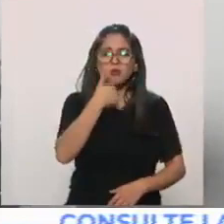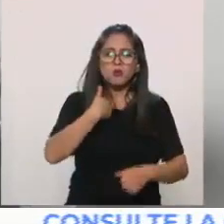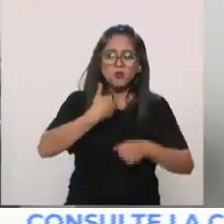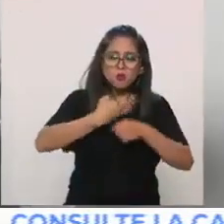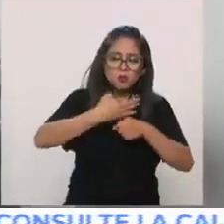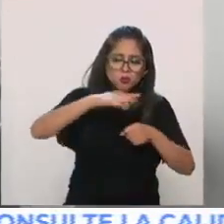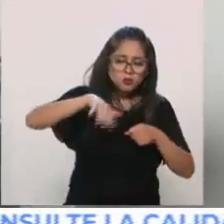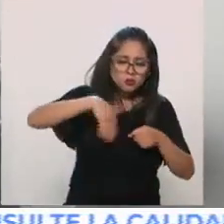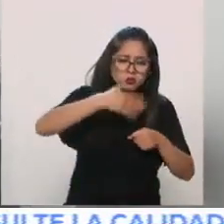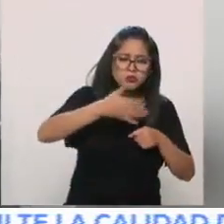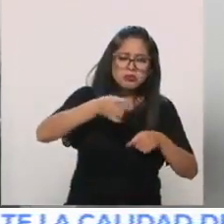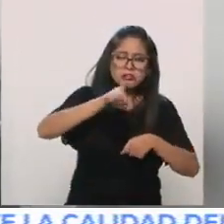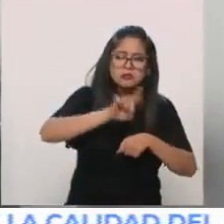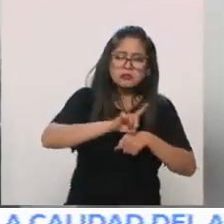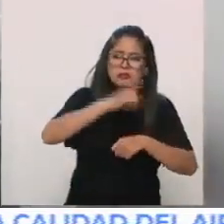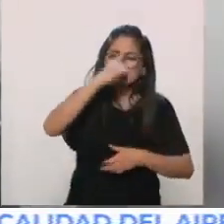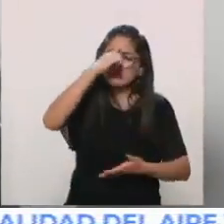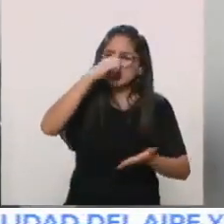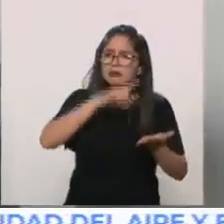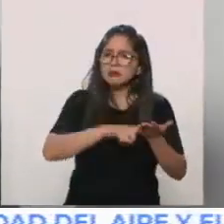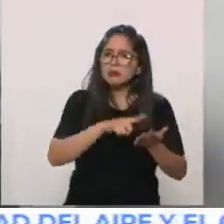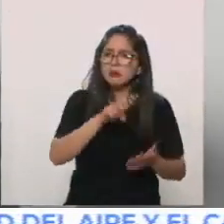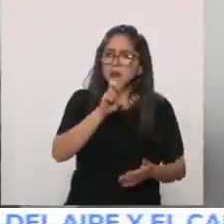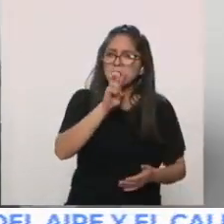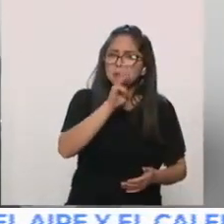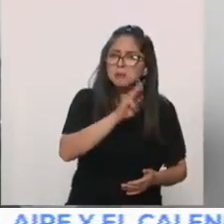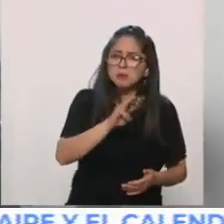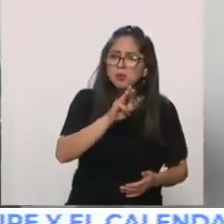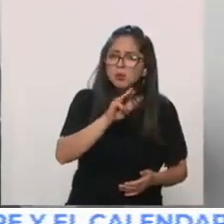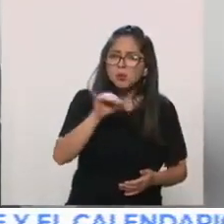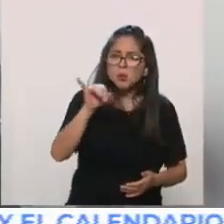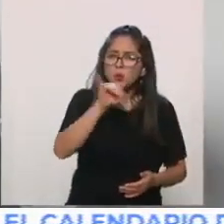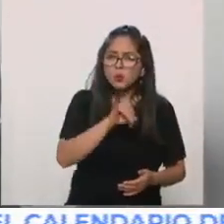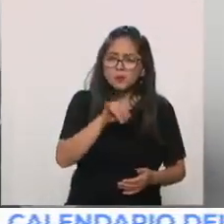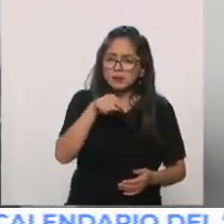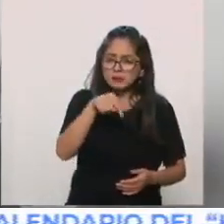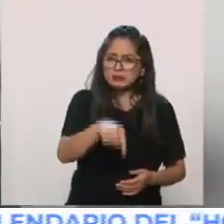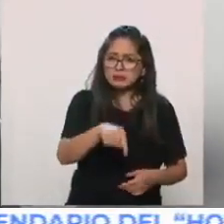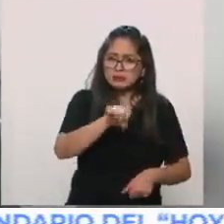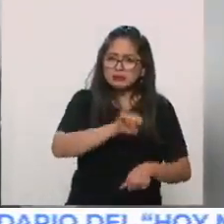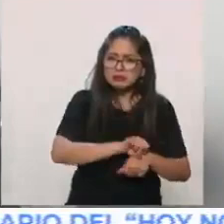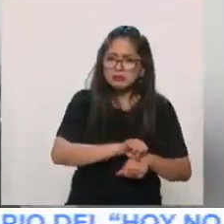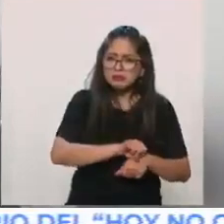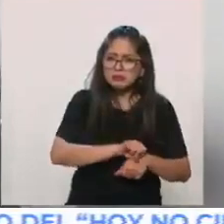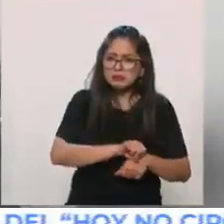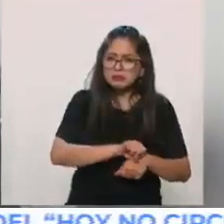que estaban en jueves, miércoles y jueves de esta semana.